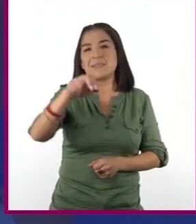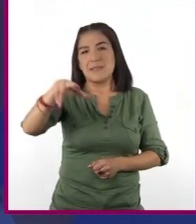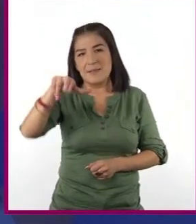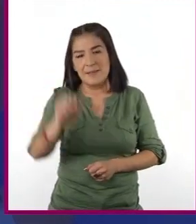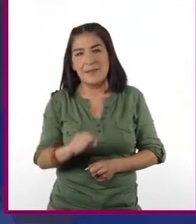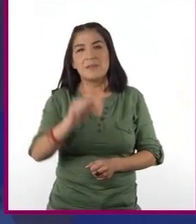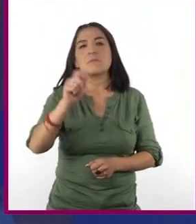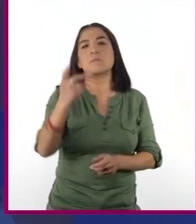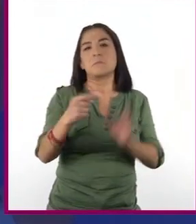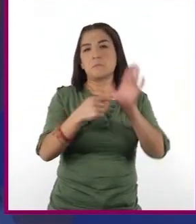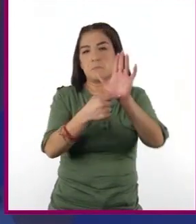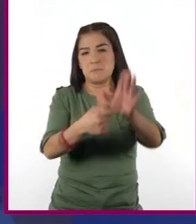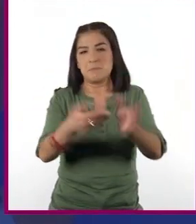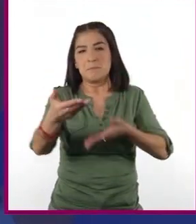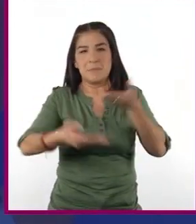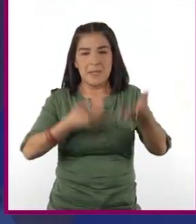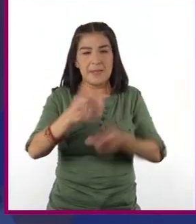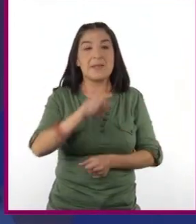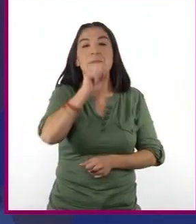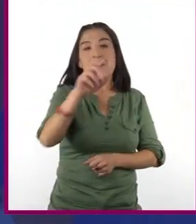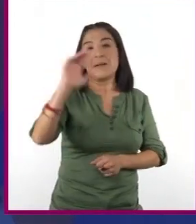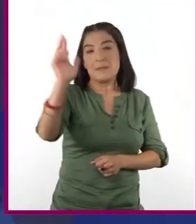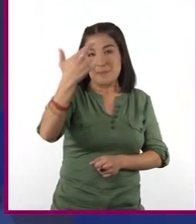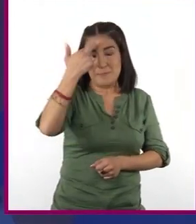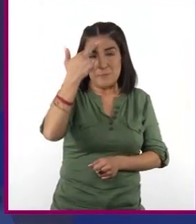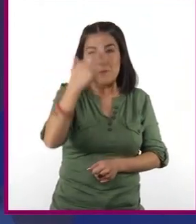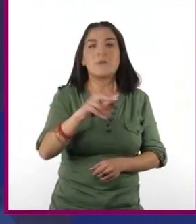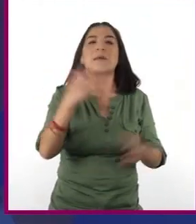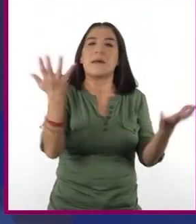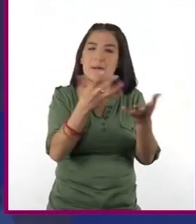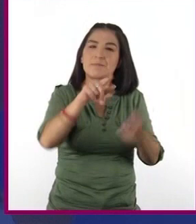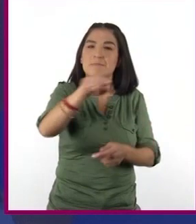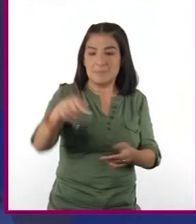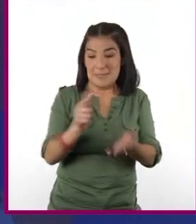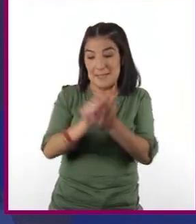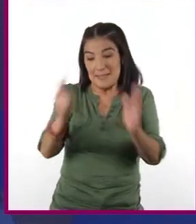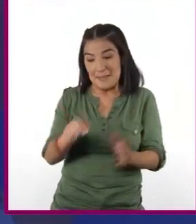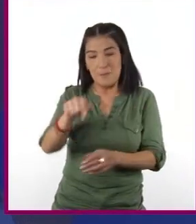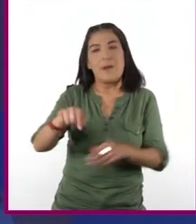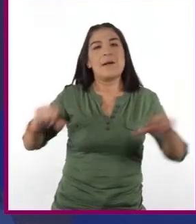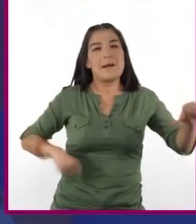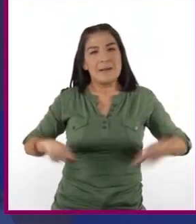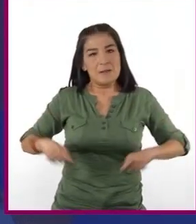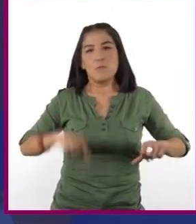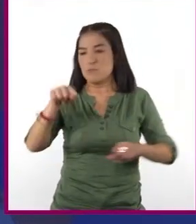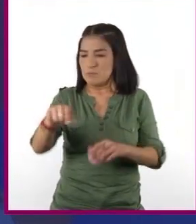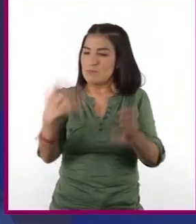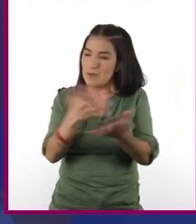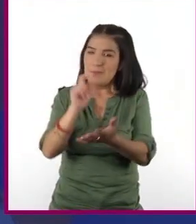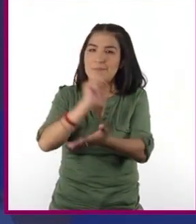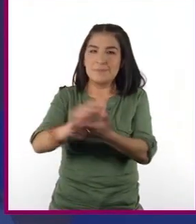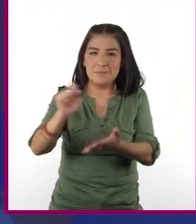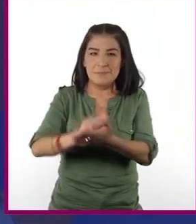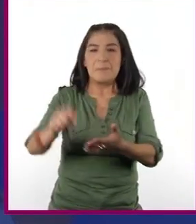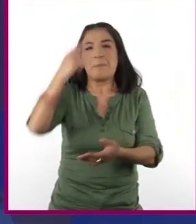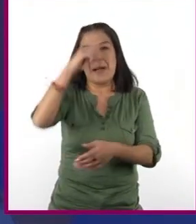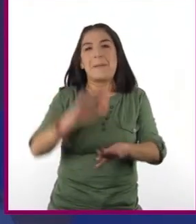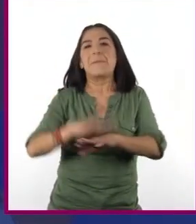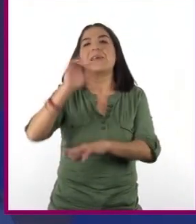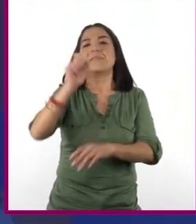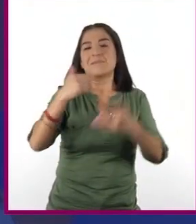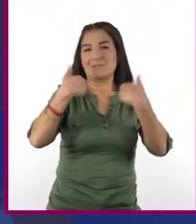y presentaciones. Y recuerden también realizar las actividades que ahí les sugieren para que puedan reafirmar